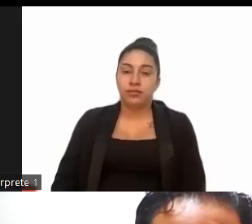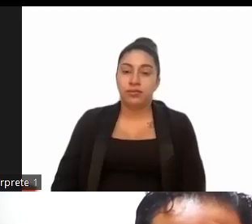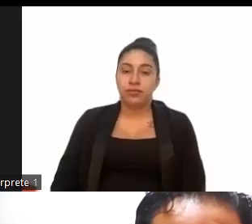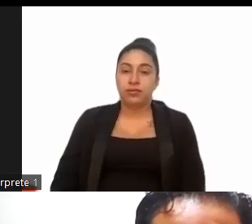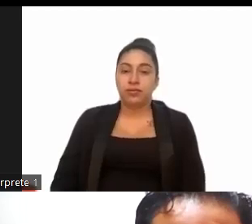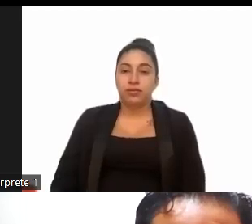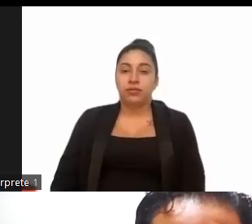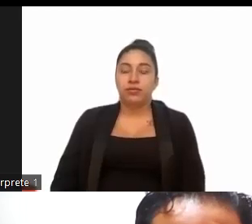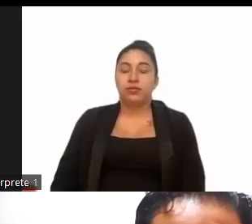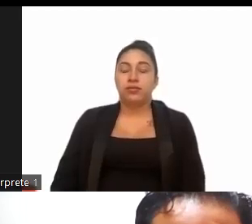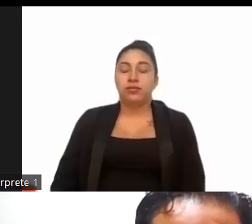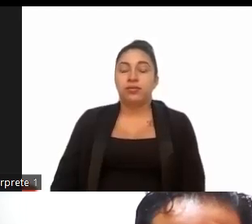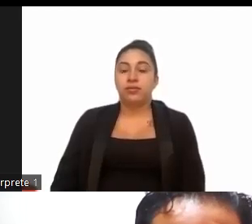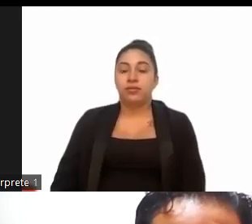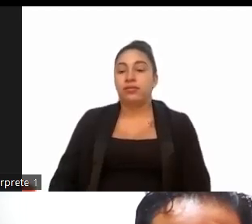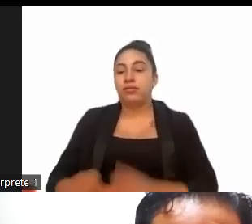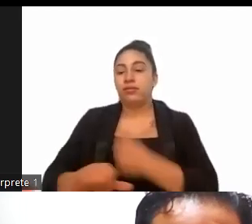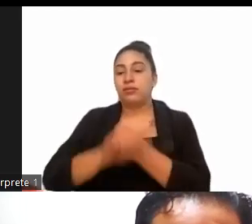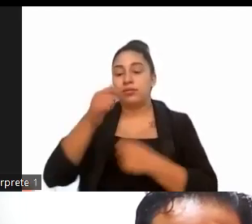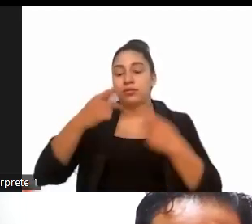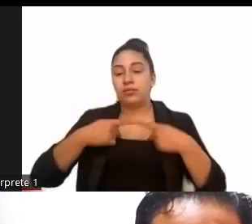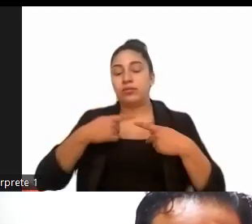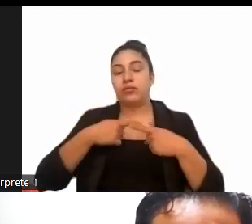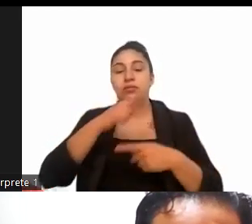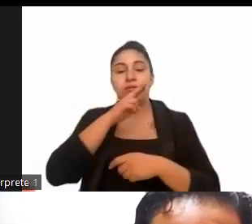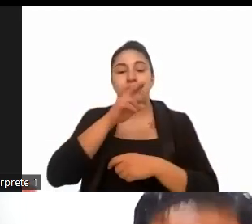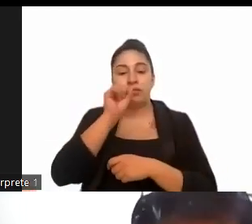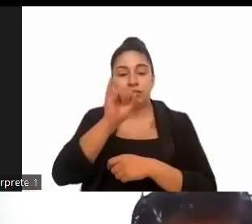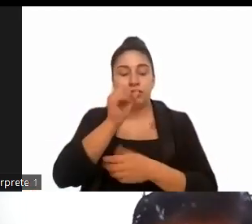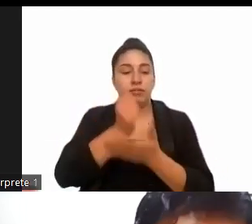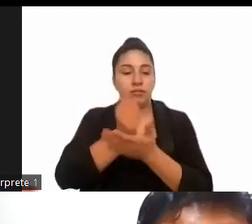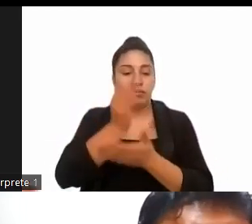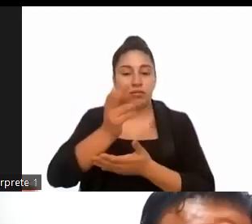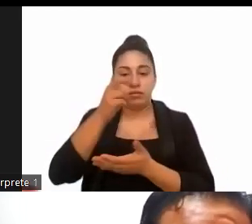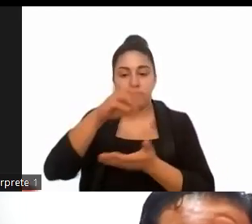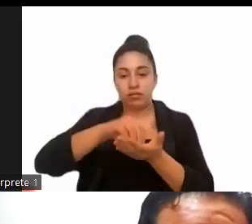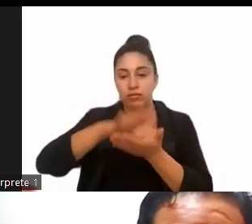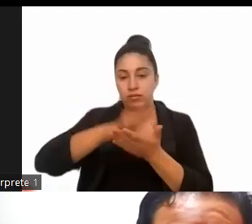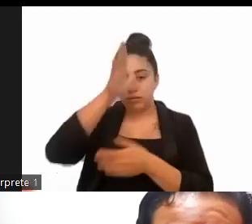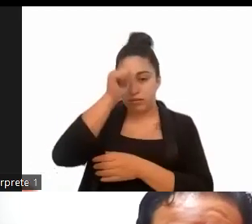Presidente, se aprueba por 11 votos el acuerdo correspondiente, quedando como sigue. Acuerdo